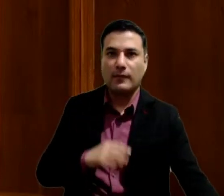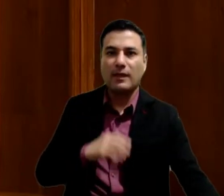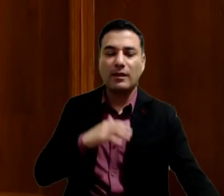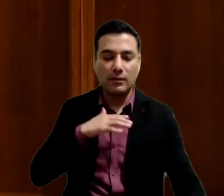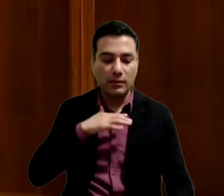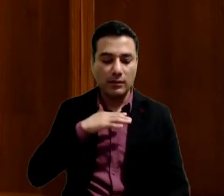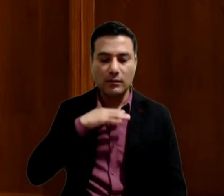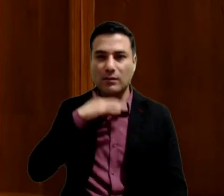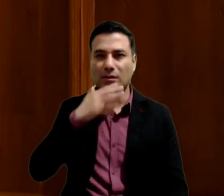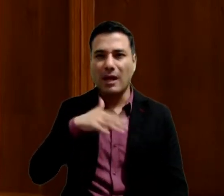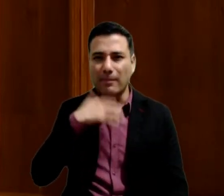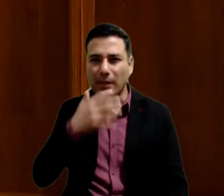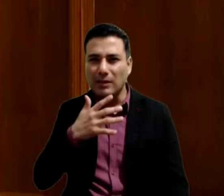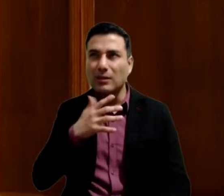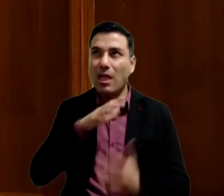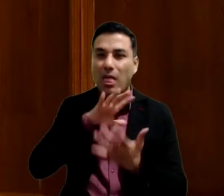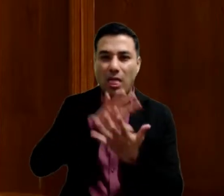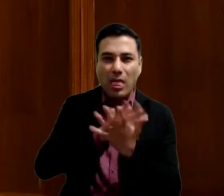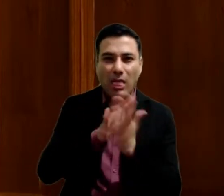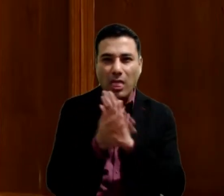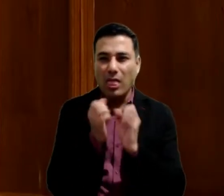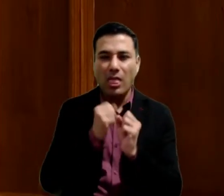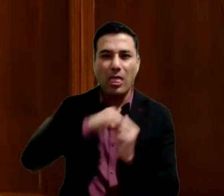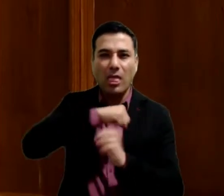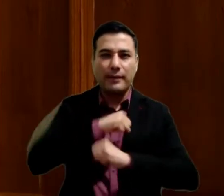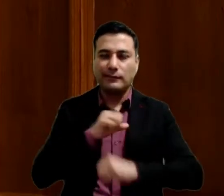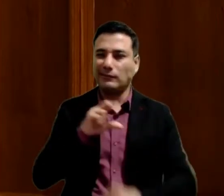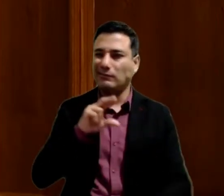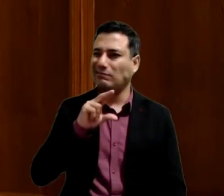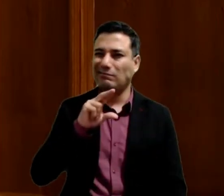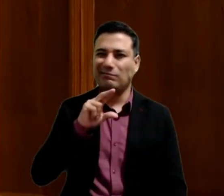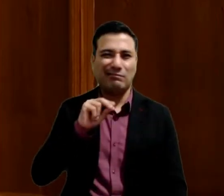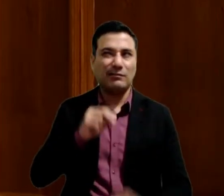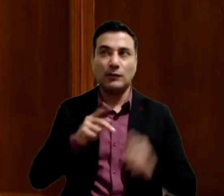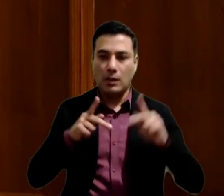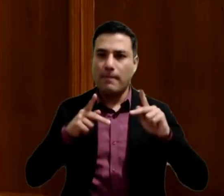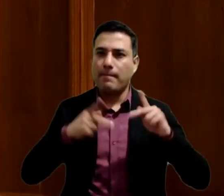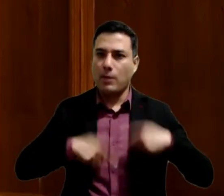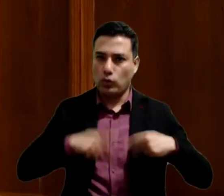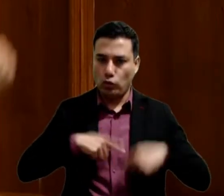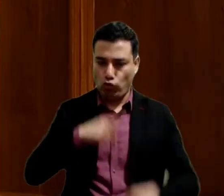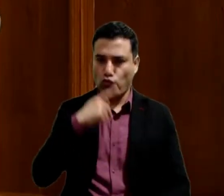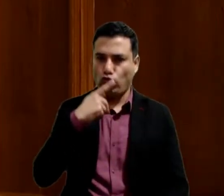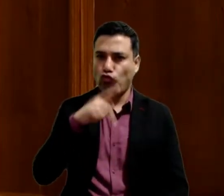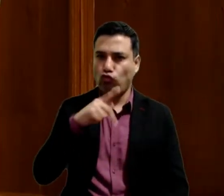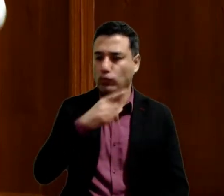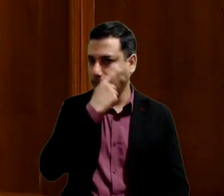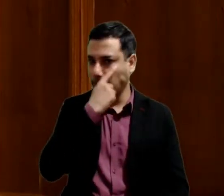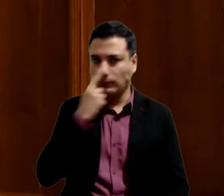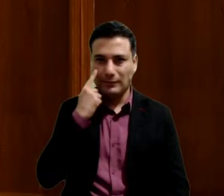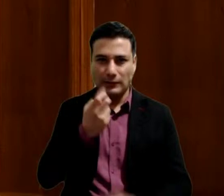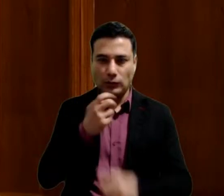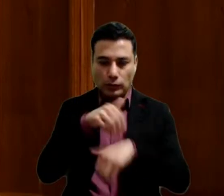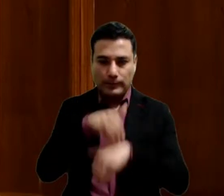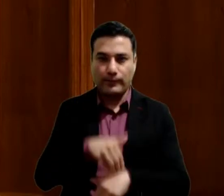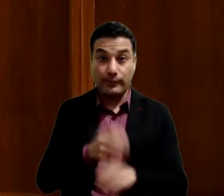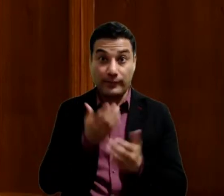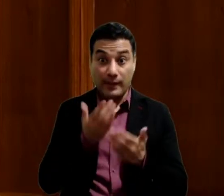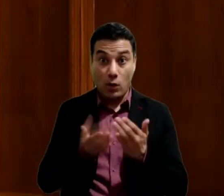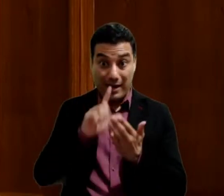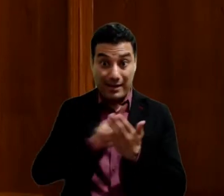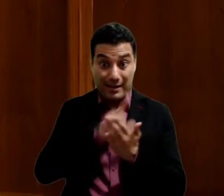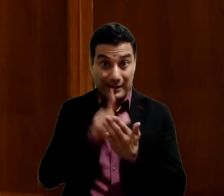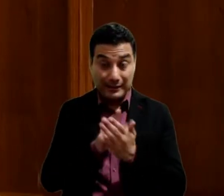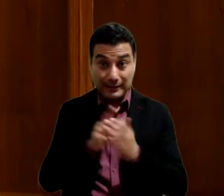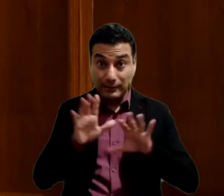más mañas legales para burlar a la voluntad del pueblo. Hoy, con esta reforma,